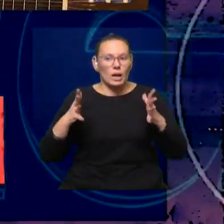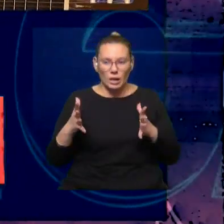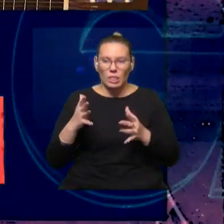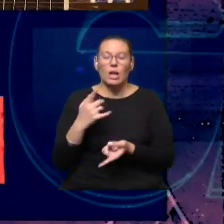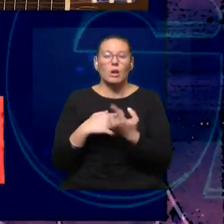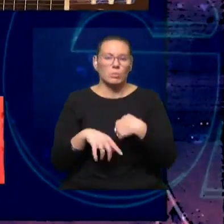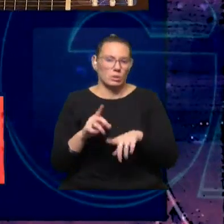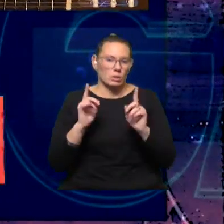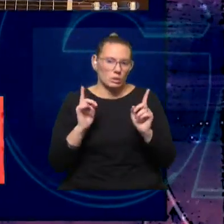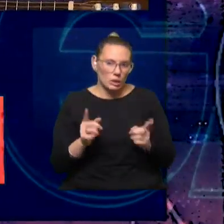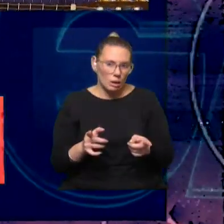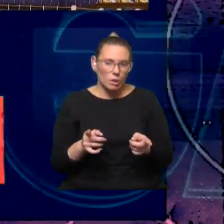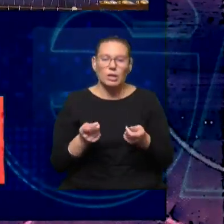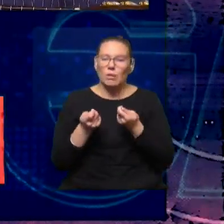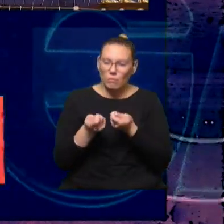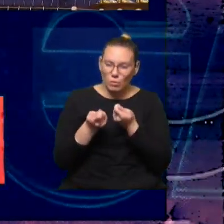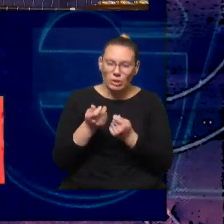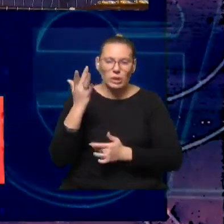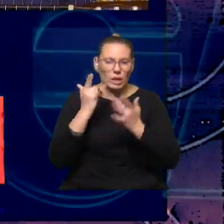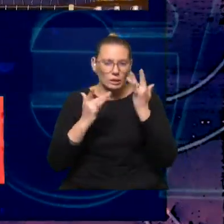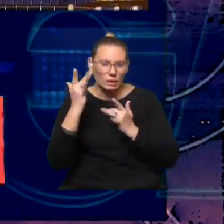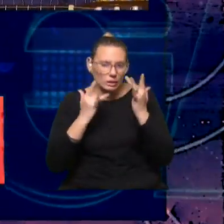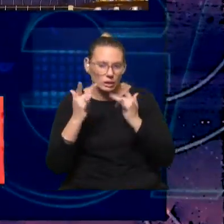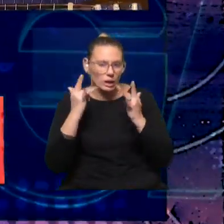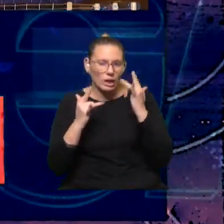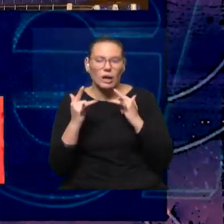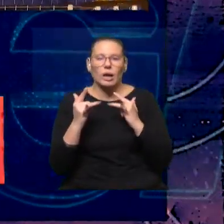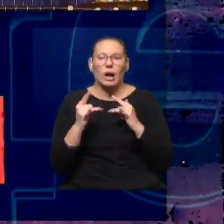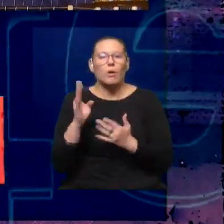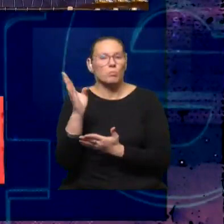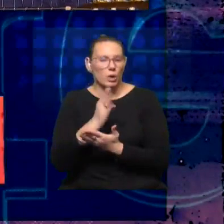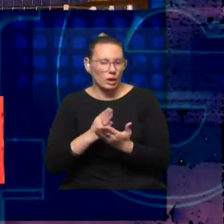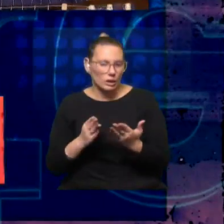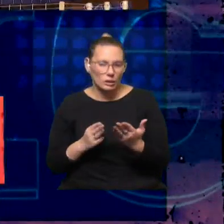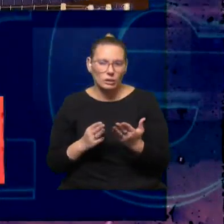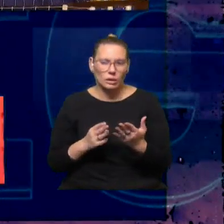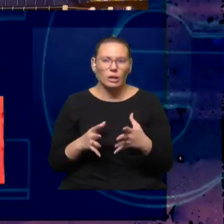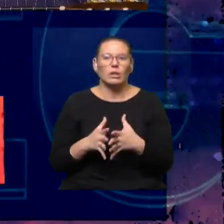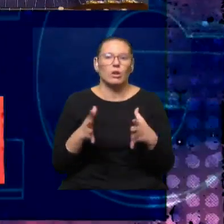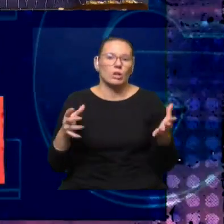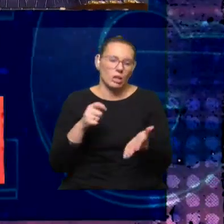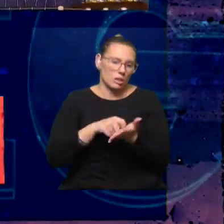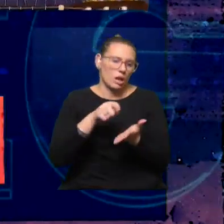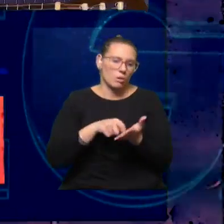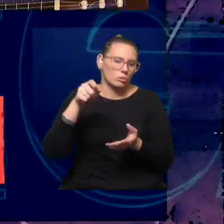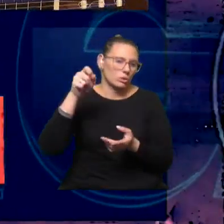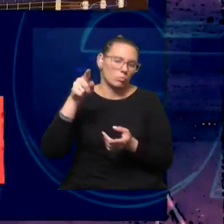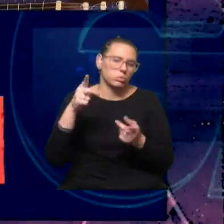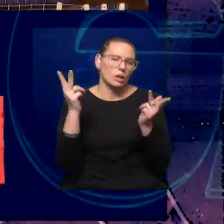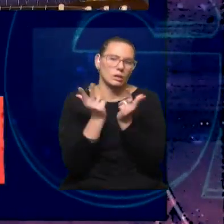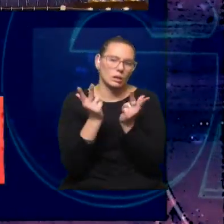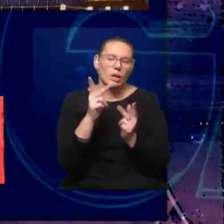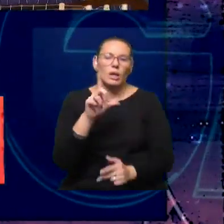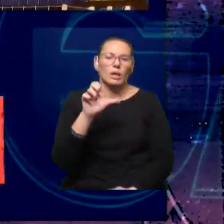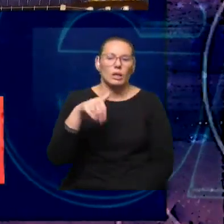después la influencia artística poética es de los grandes autores que tenemos en 33 como Rubén